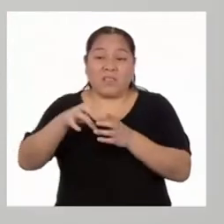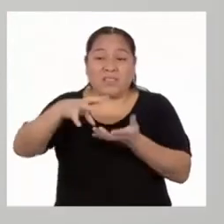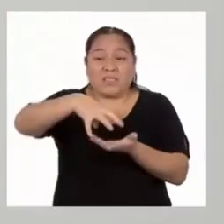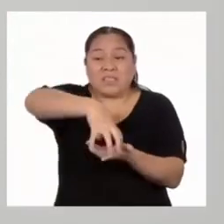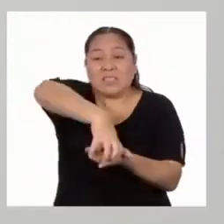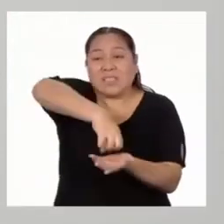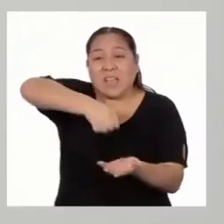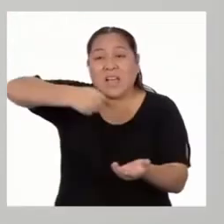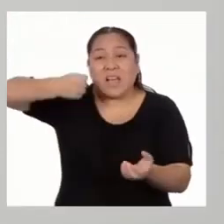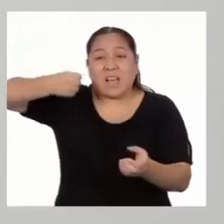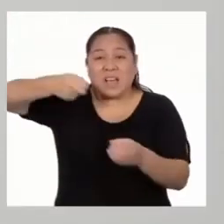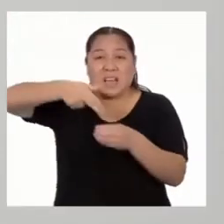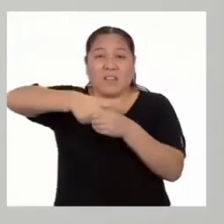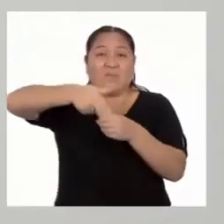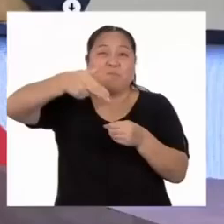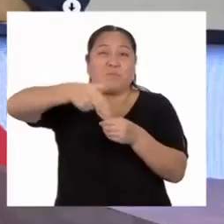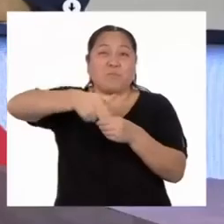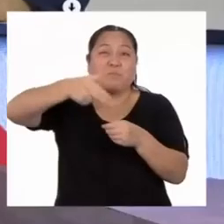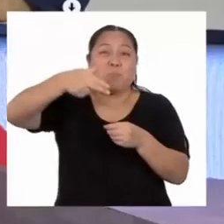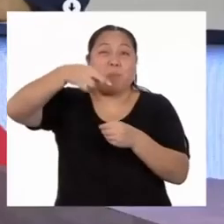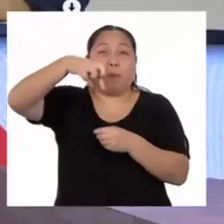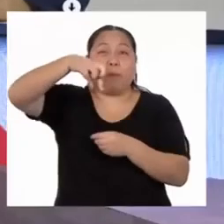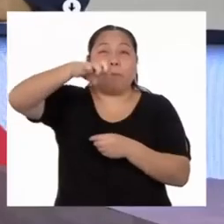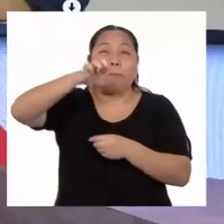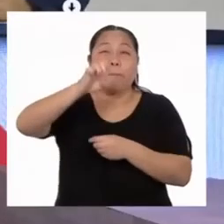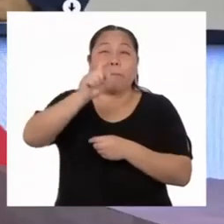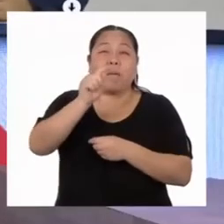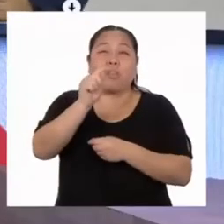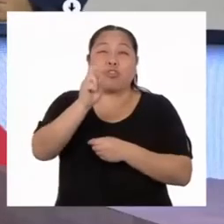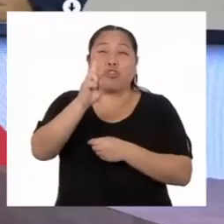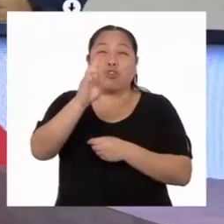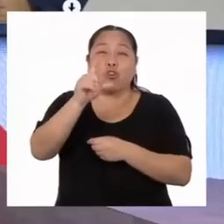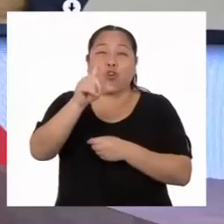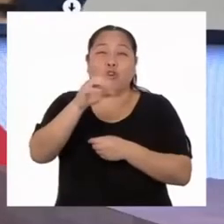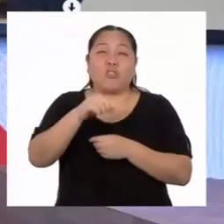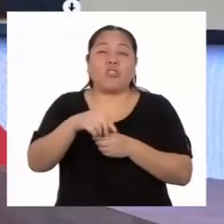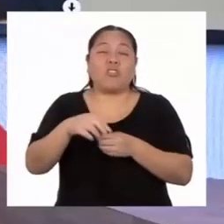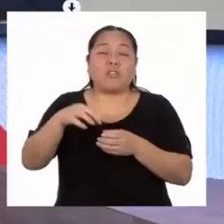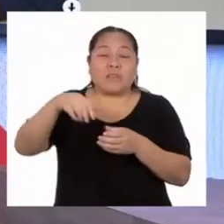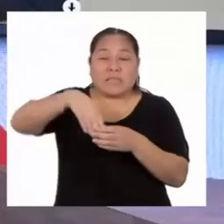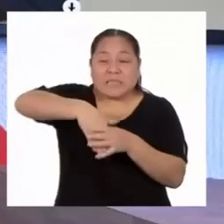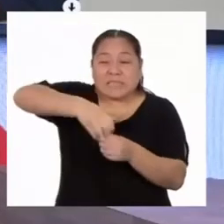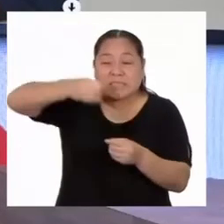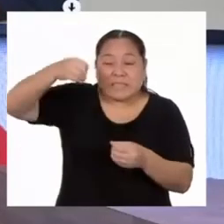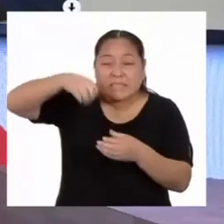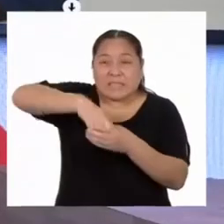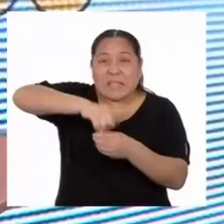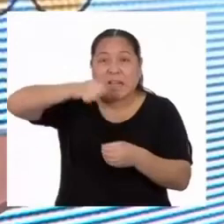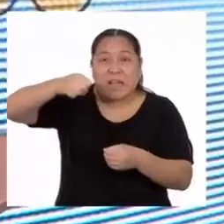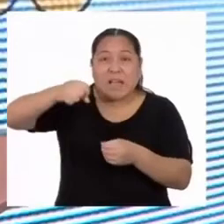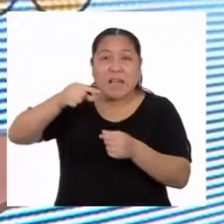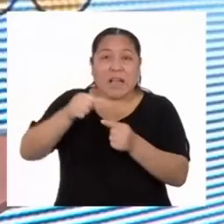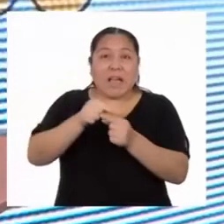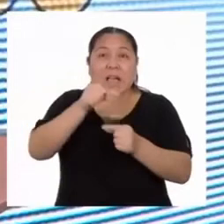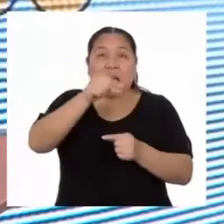gas. Excelente deducción. ¿Nos puedes decir de qué trata este cuadro?